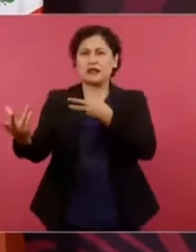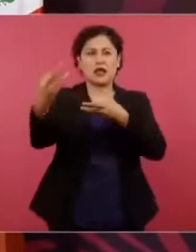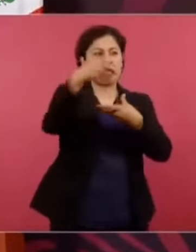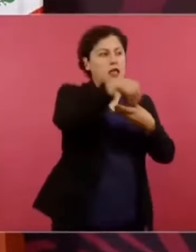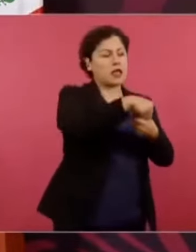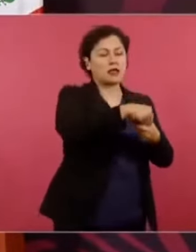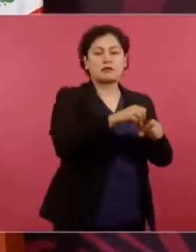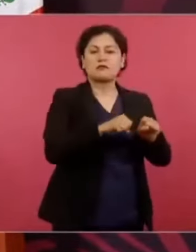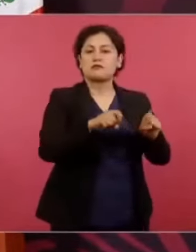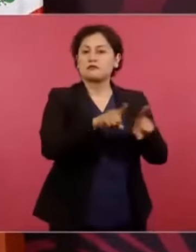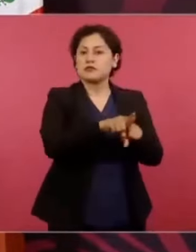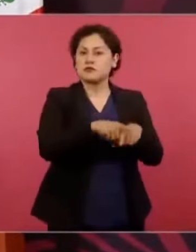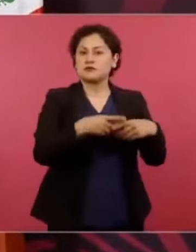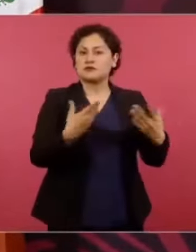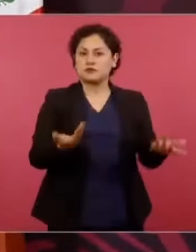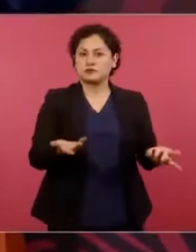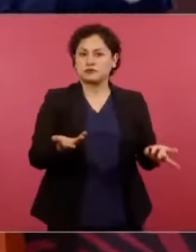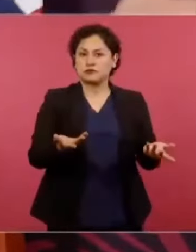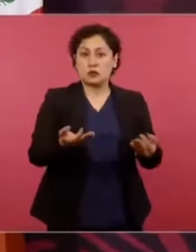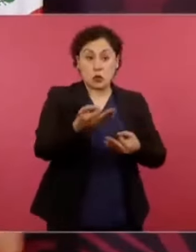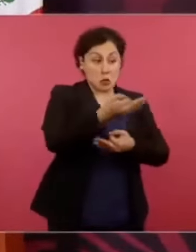y a controlar todo.